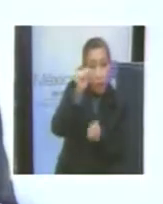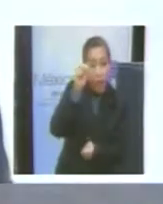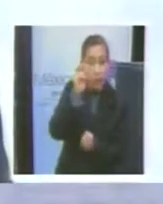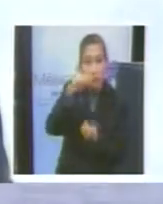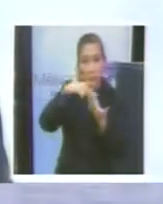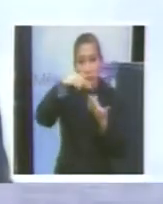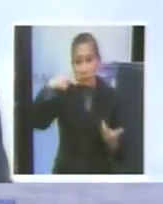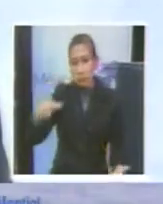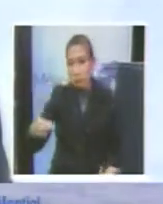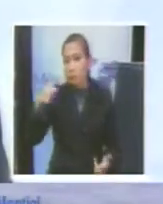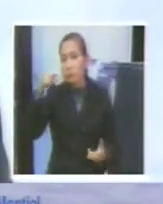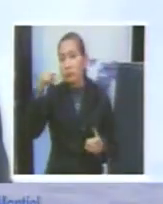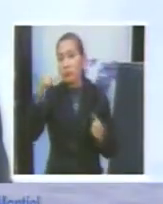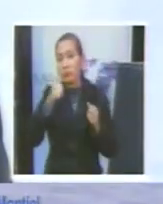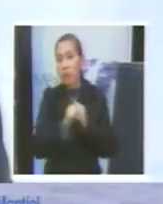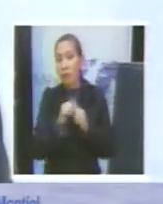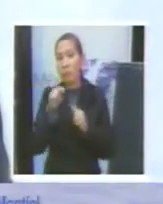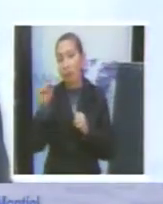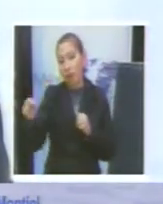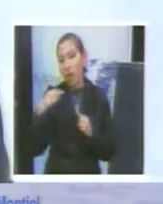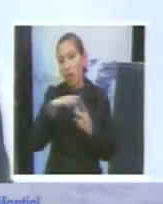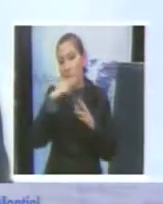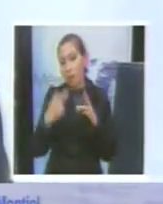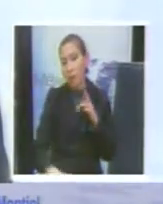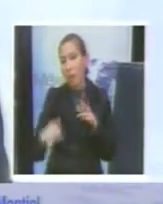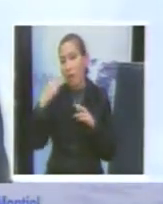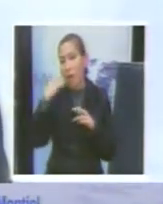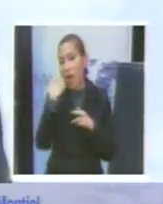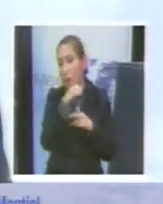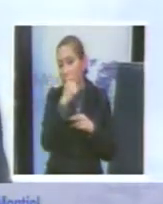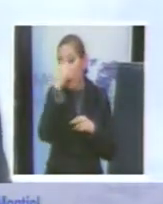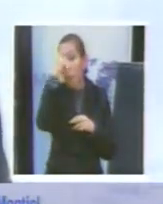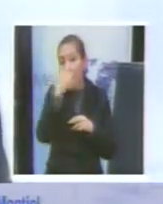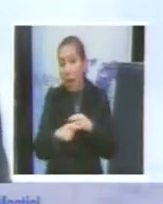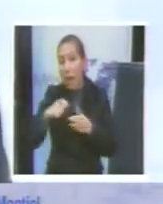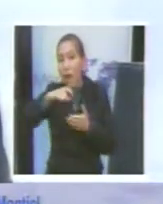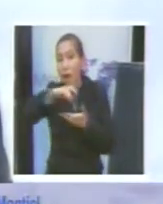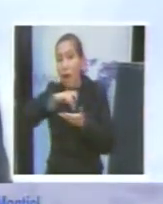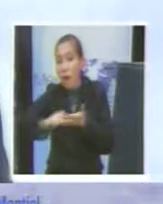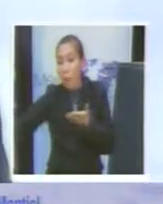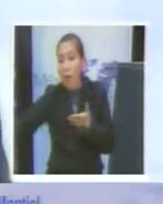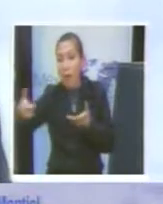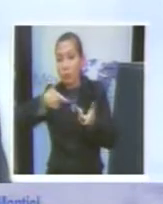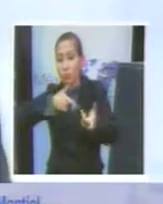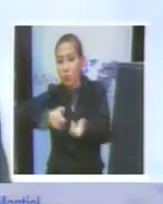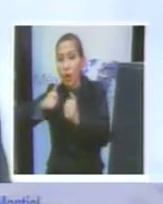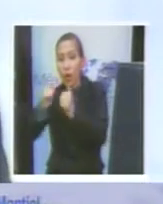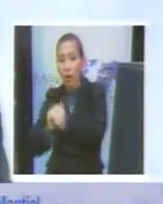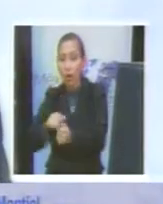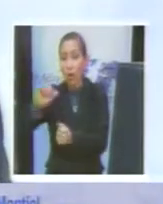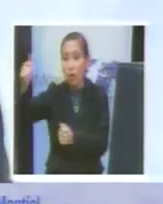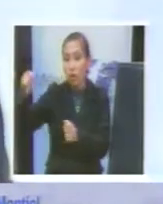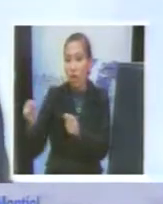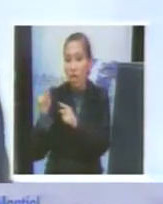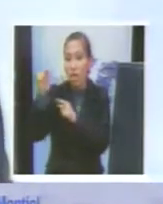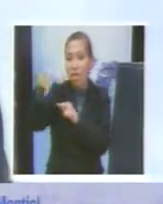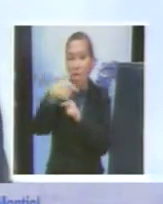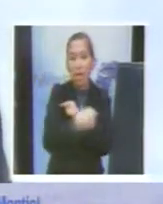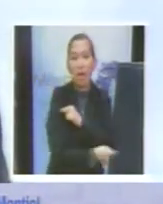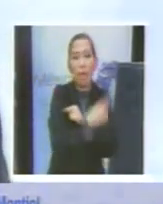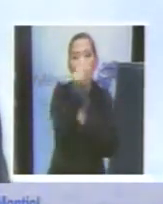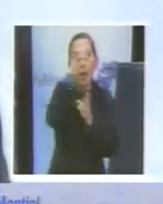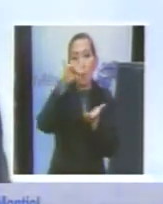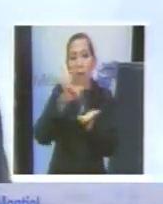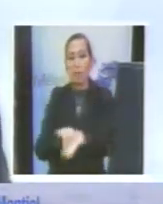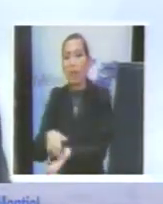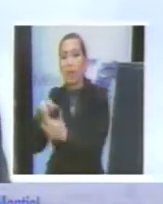sus relaciones con la República de Austria para comprar municiones por medio de terceros para apoyar a la